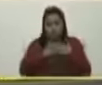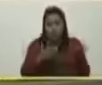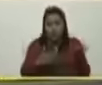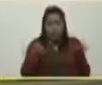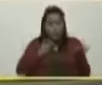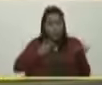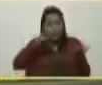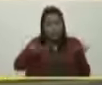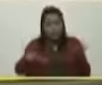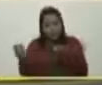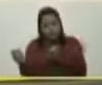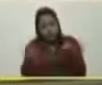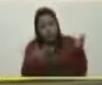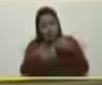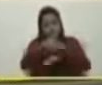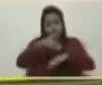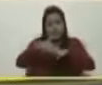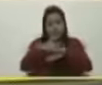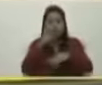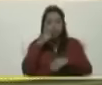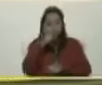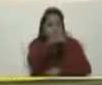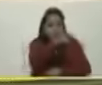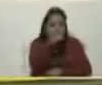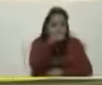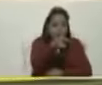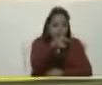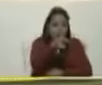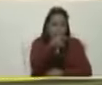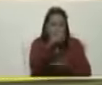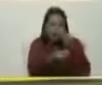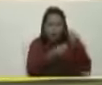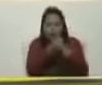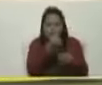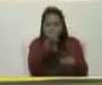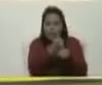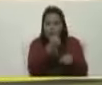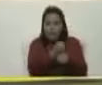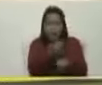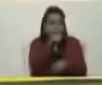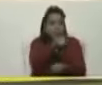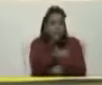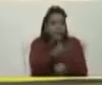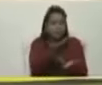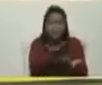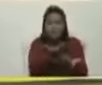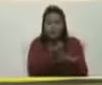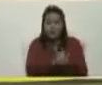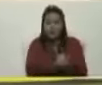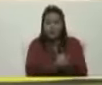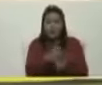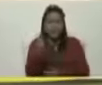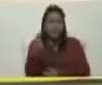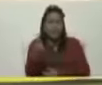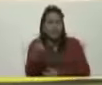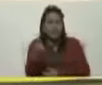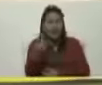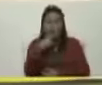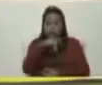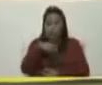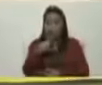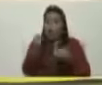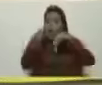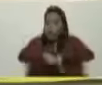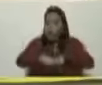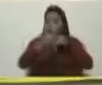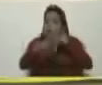alguien del ministerio, de su gente, que vea las condiciones. Está solamente hace falta ponernos de acuerdo